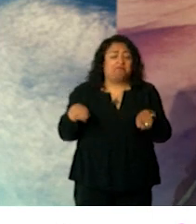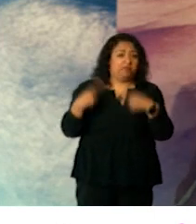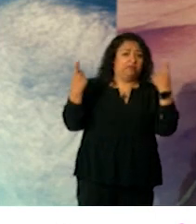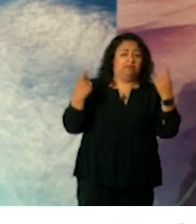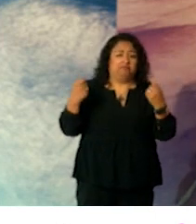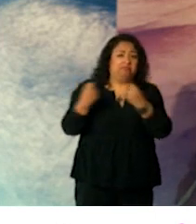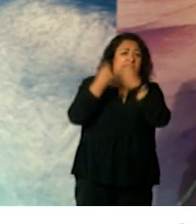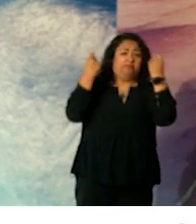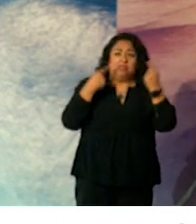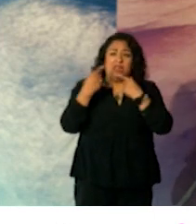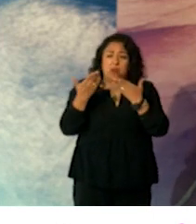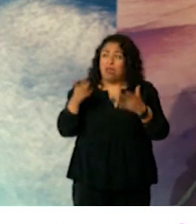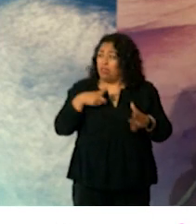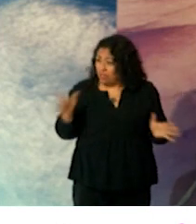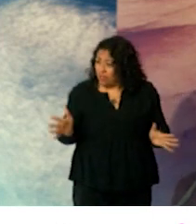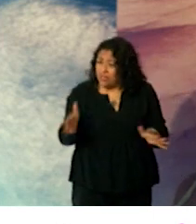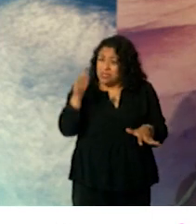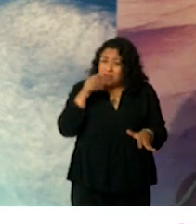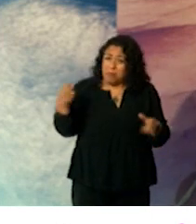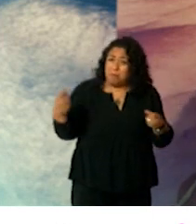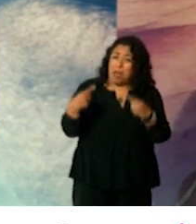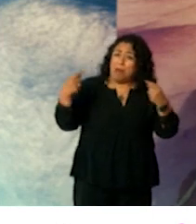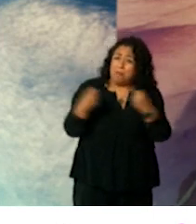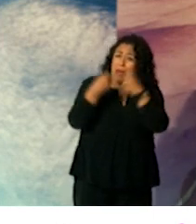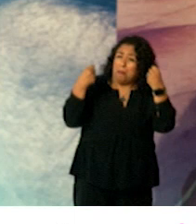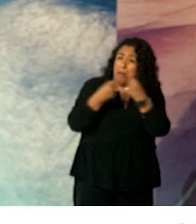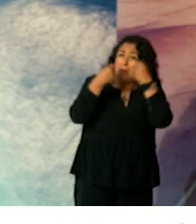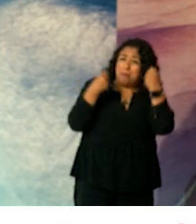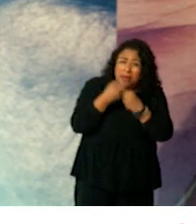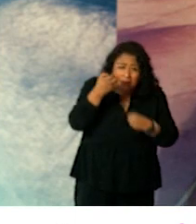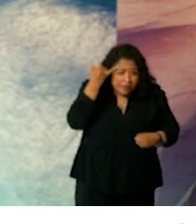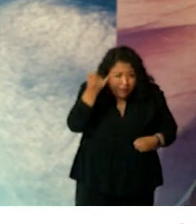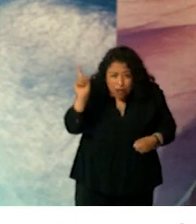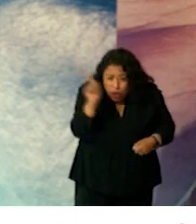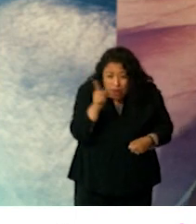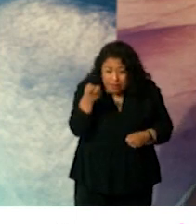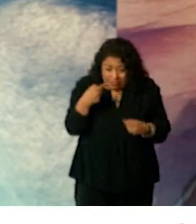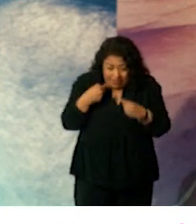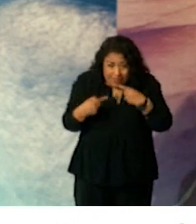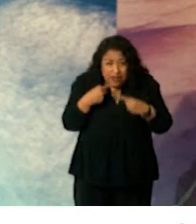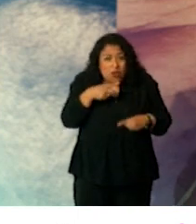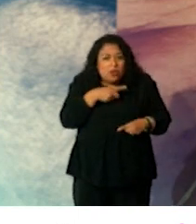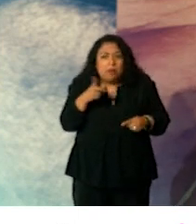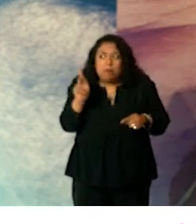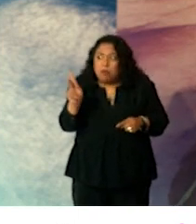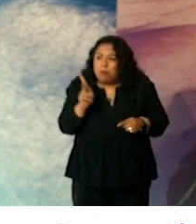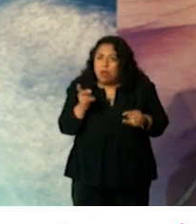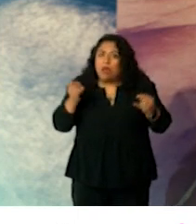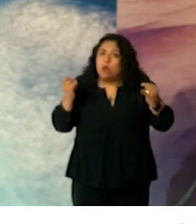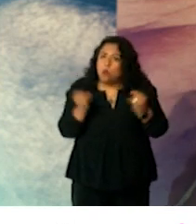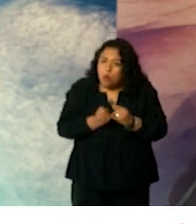diálogo, porque nos impulsan a que tenemos que estar siempre confrontativos, y esa no es la idea, tenemos que a partir de ese diálogo crear pues coincidencias,